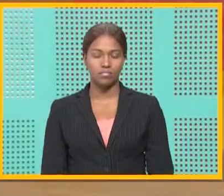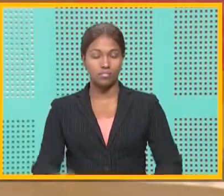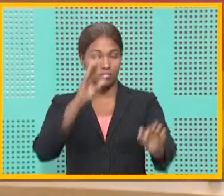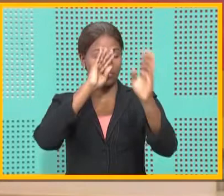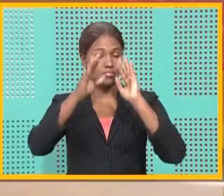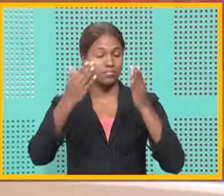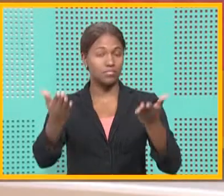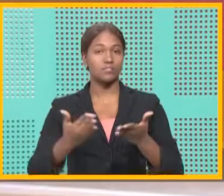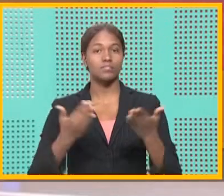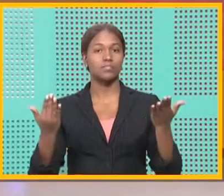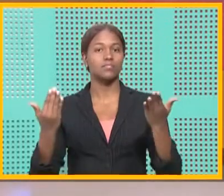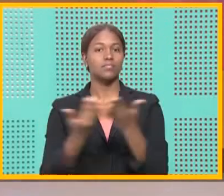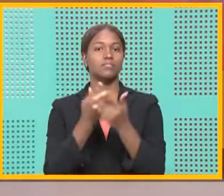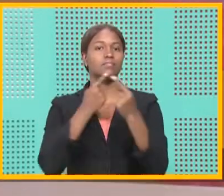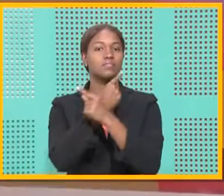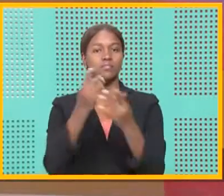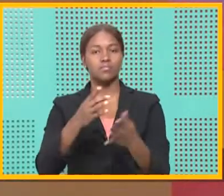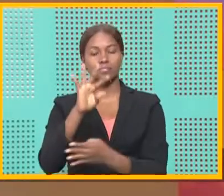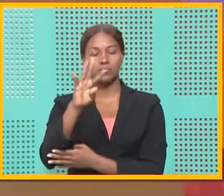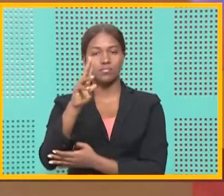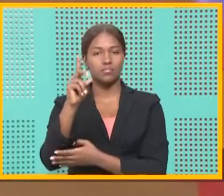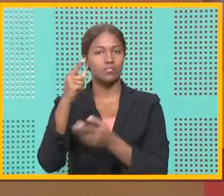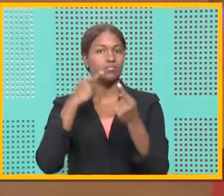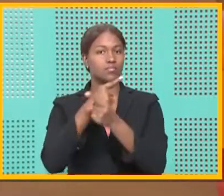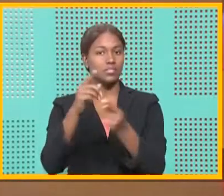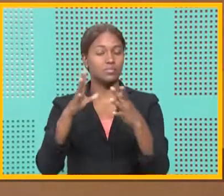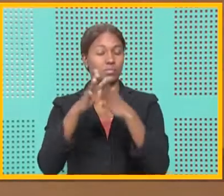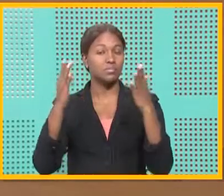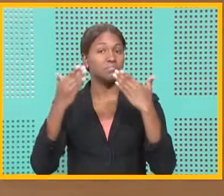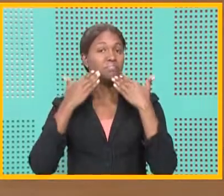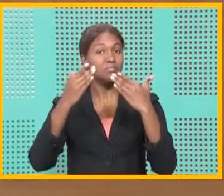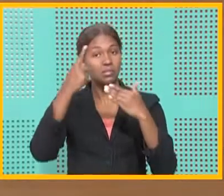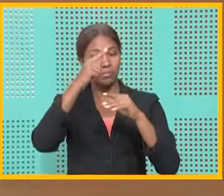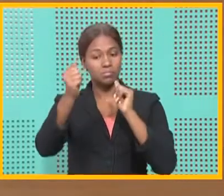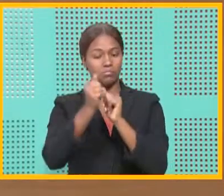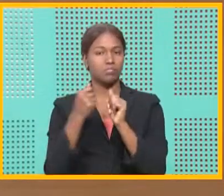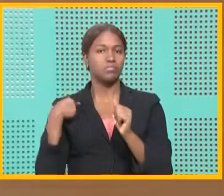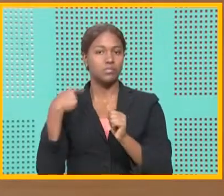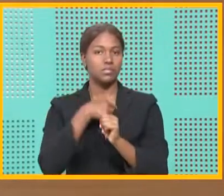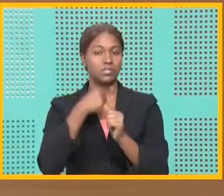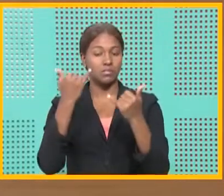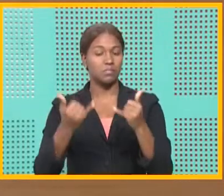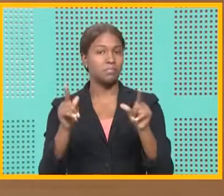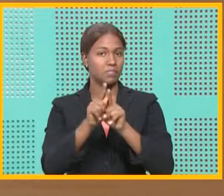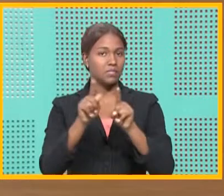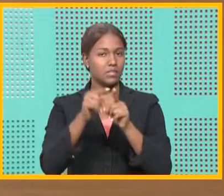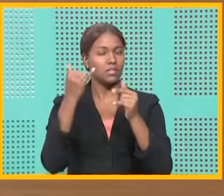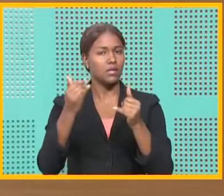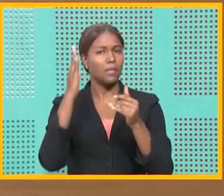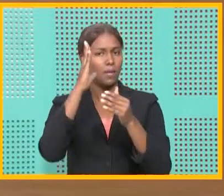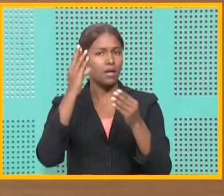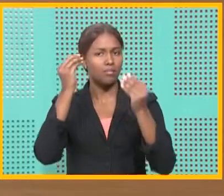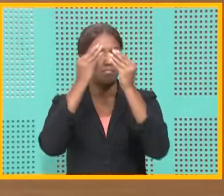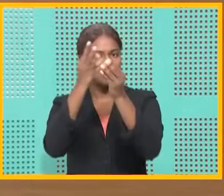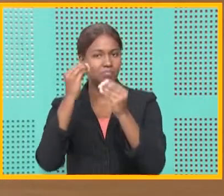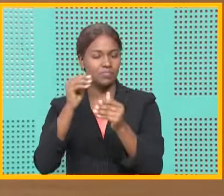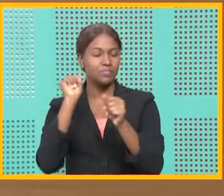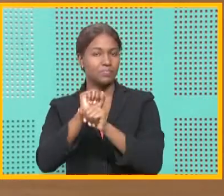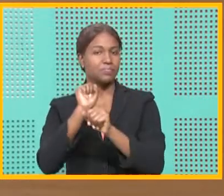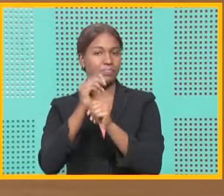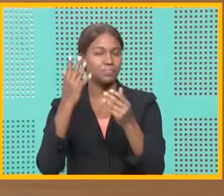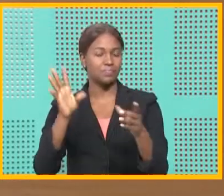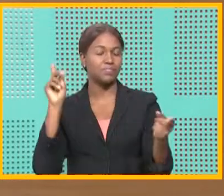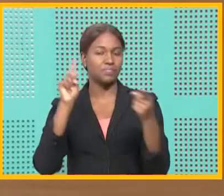Saludos amigos y bienvenidos a esta emisión de 4RD Noticias. Muchísimas gracias por acompañarnos también hoy de inmediato. Las principales